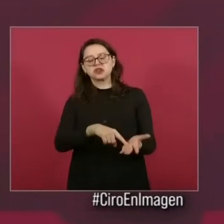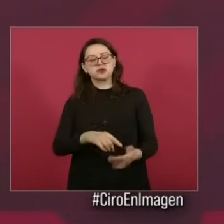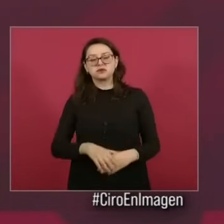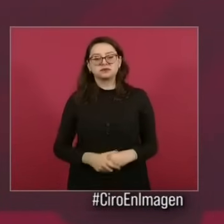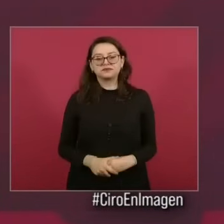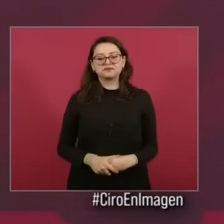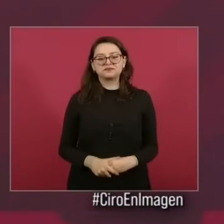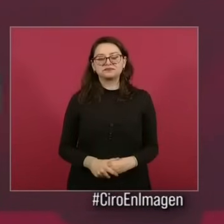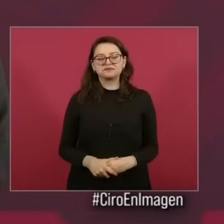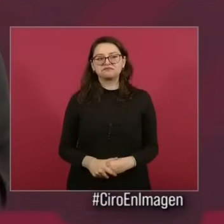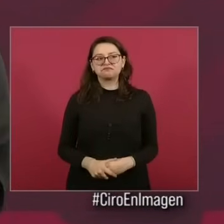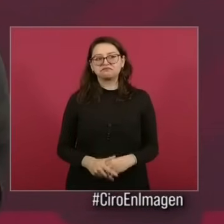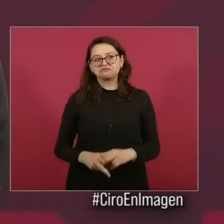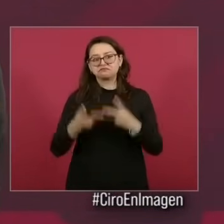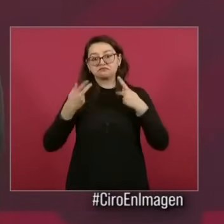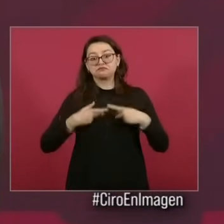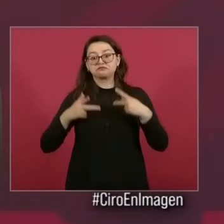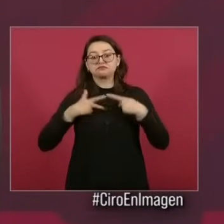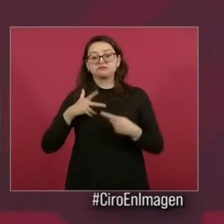está